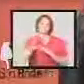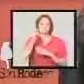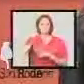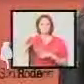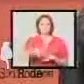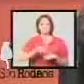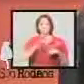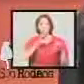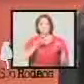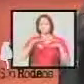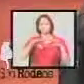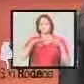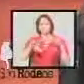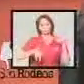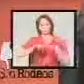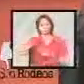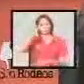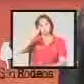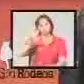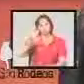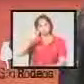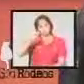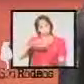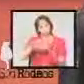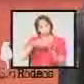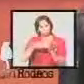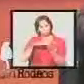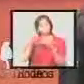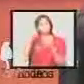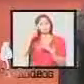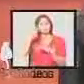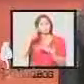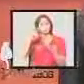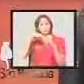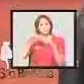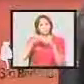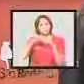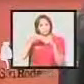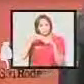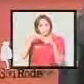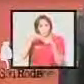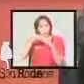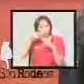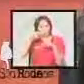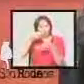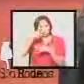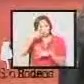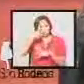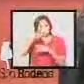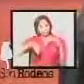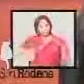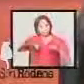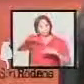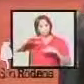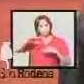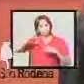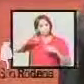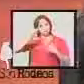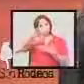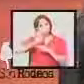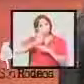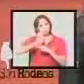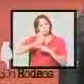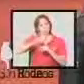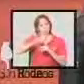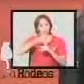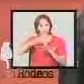activos superaron los 2 millones de millones de colones, o sea, 2 billones de colones ya sobrepasa el Banco Popular en activos, donde la mayor parte